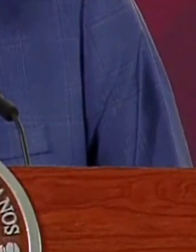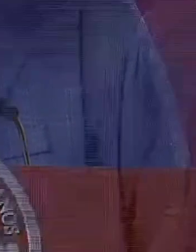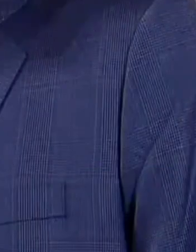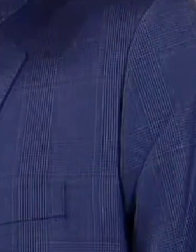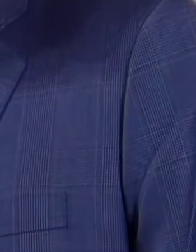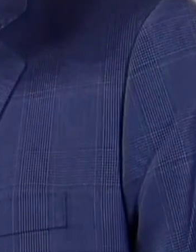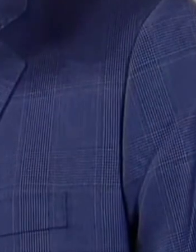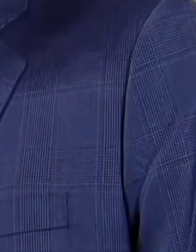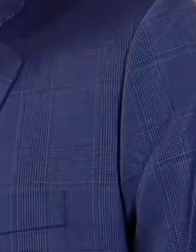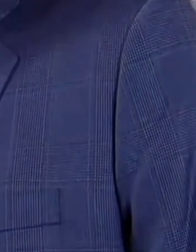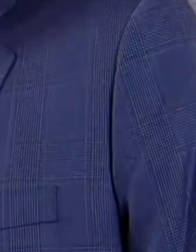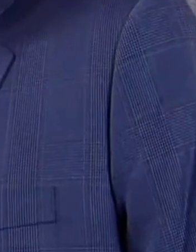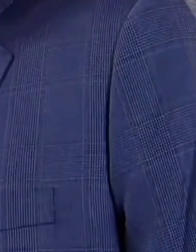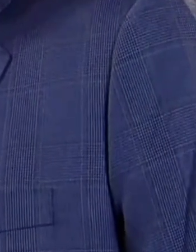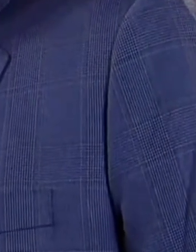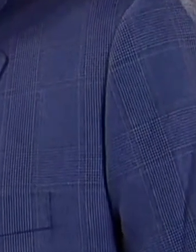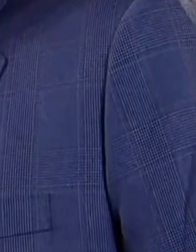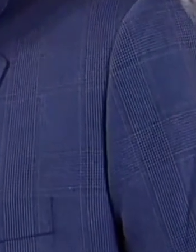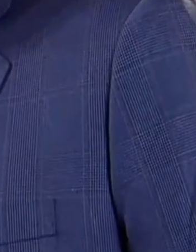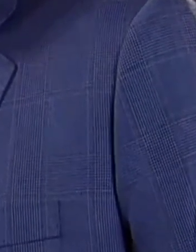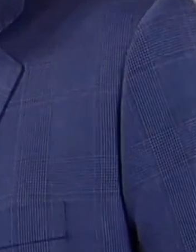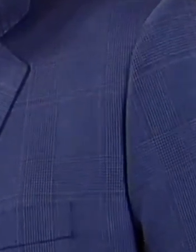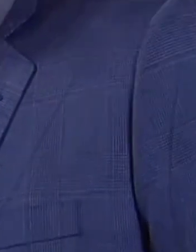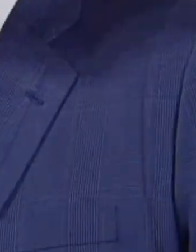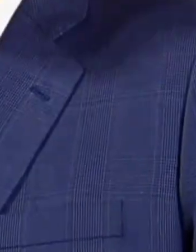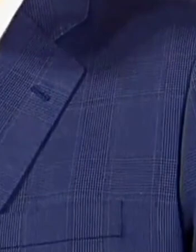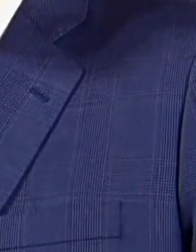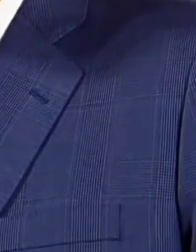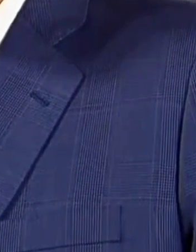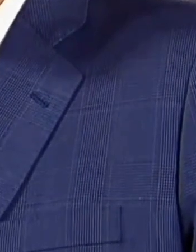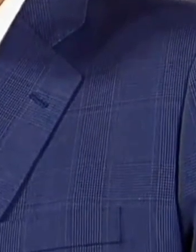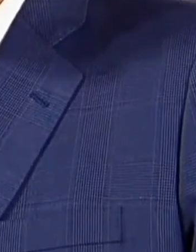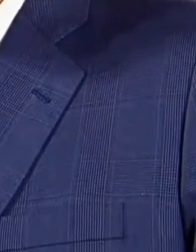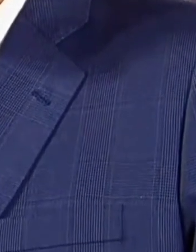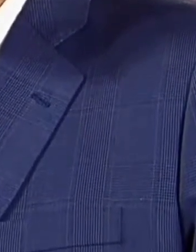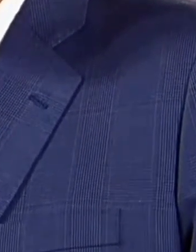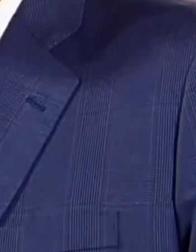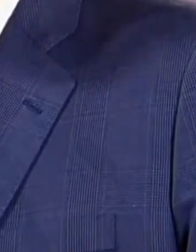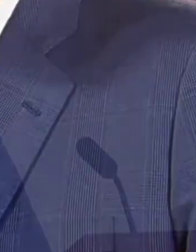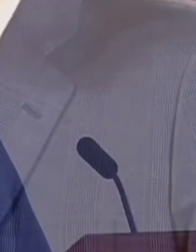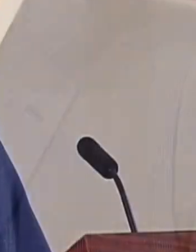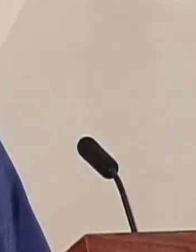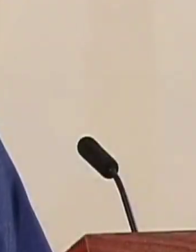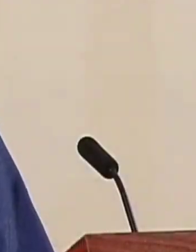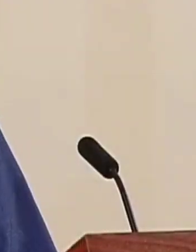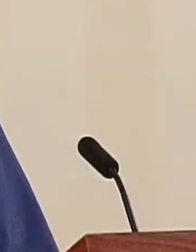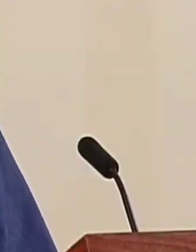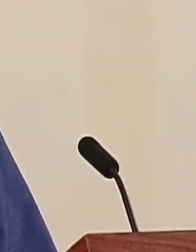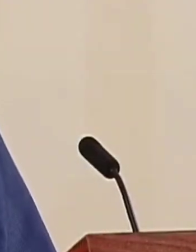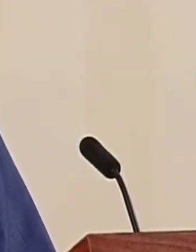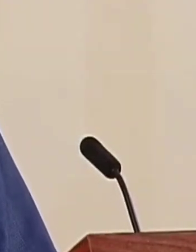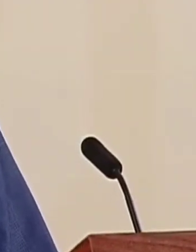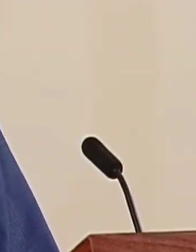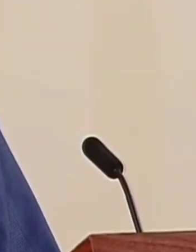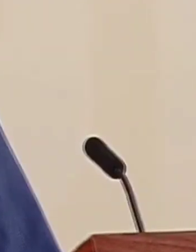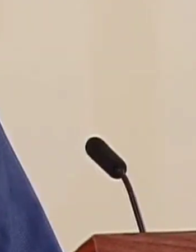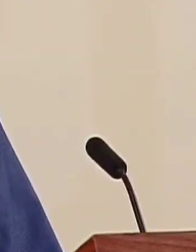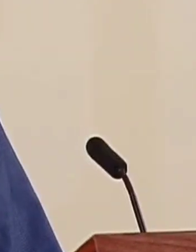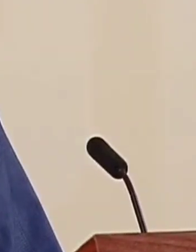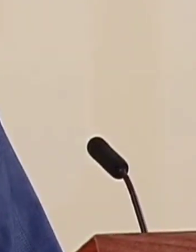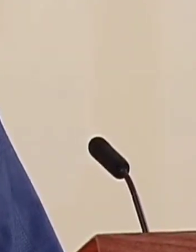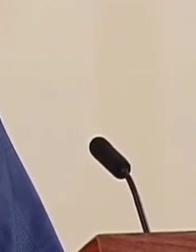tema con un enfoque preventivo, porque no es decir nosotros no